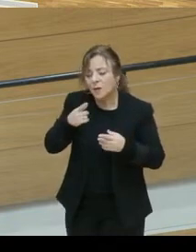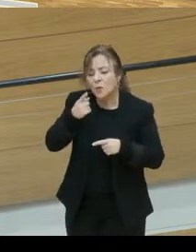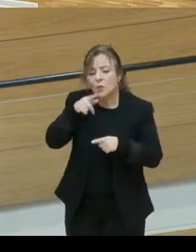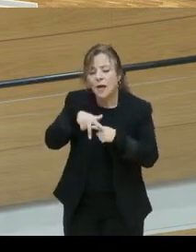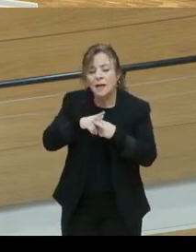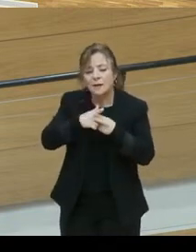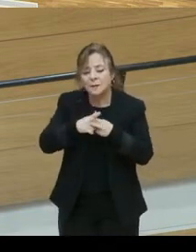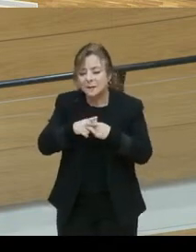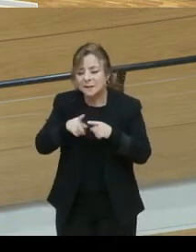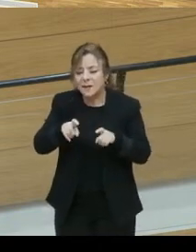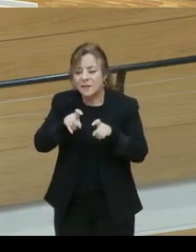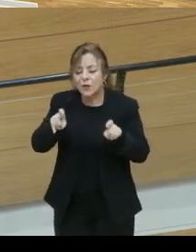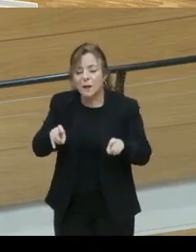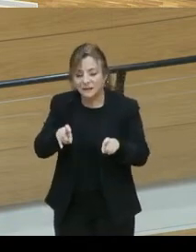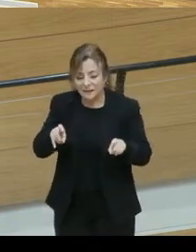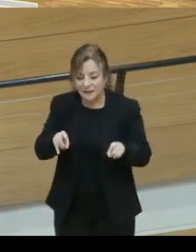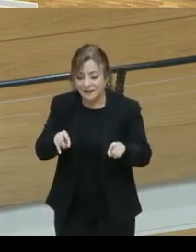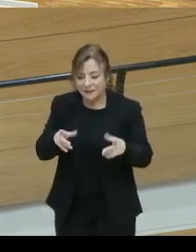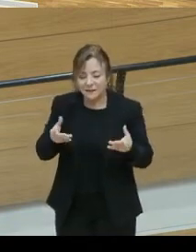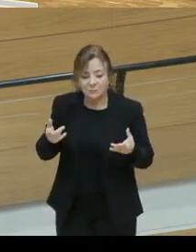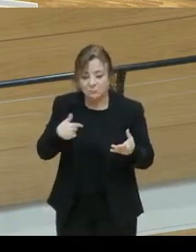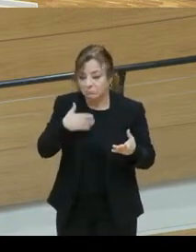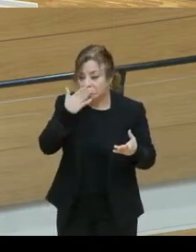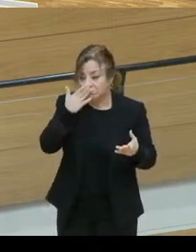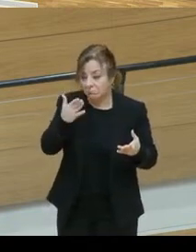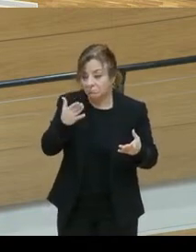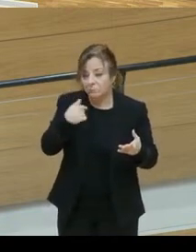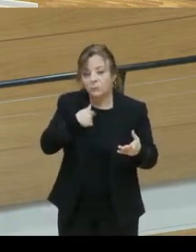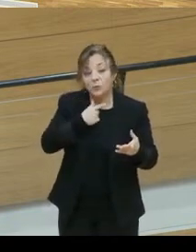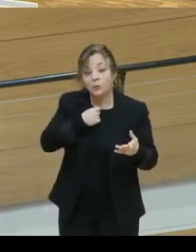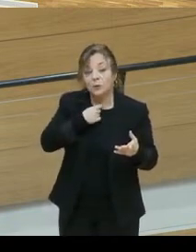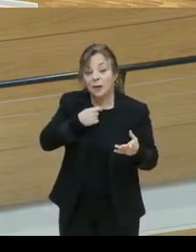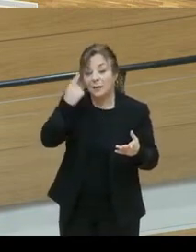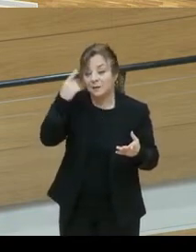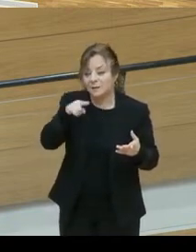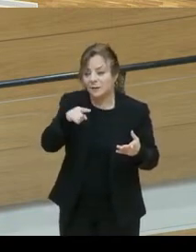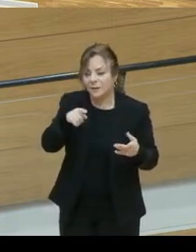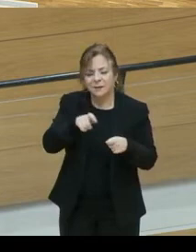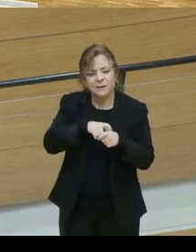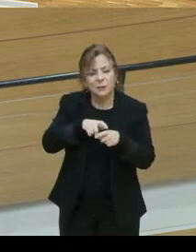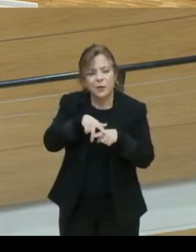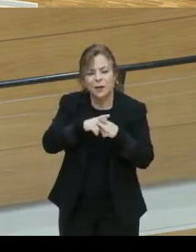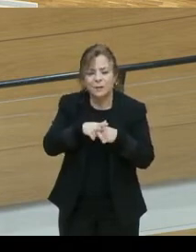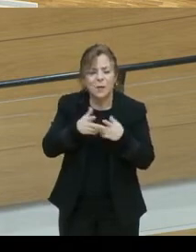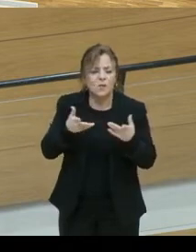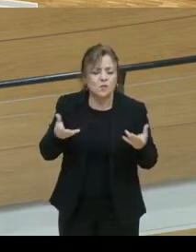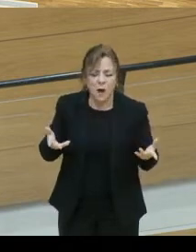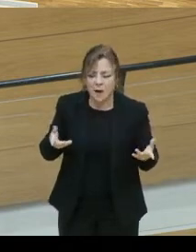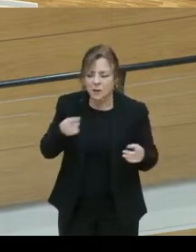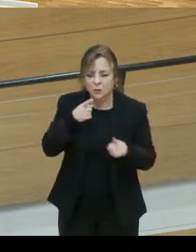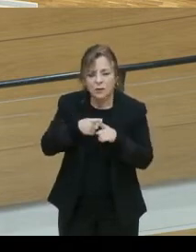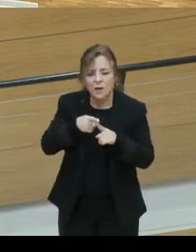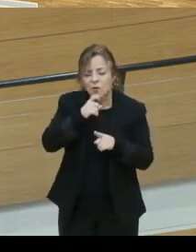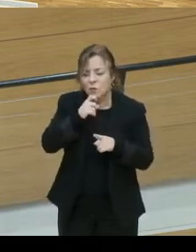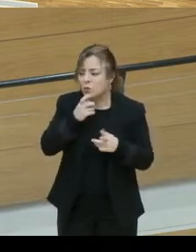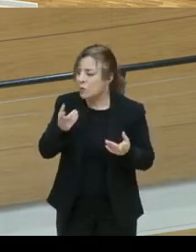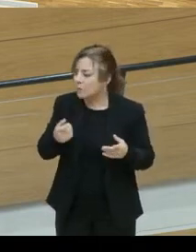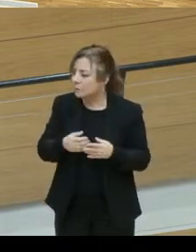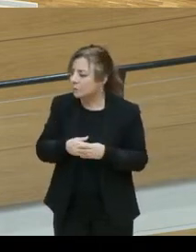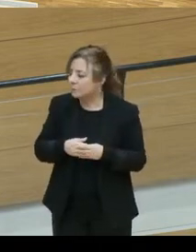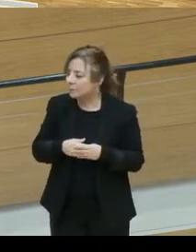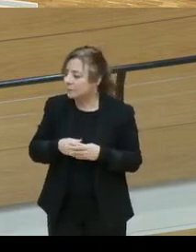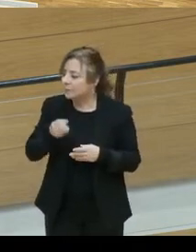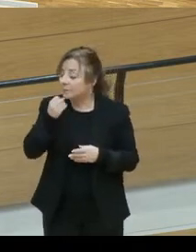herramientas bioinformáticas y sinceramente pues me gustaría saber qué tipo de herramientas son y cómo se utilizan. Muy